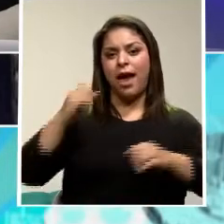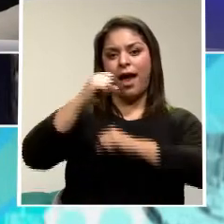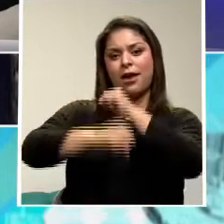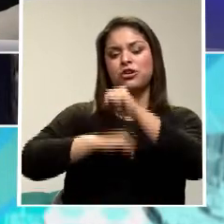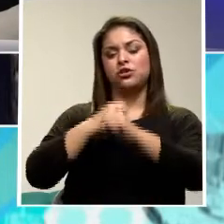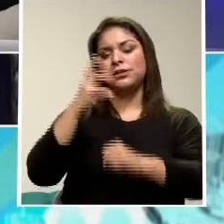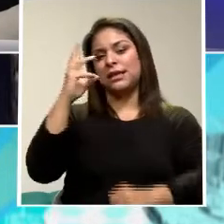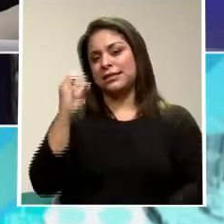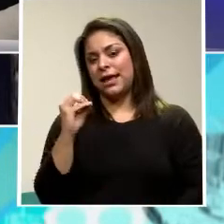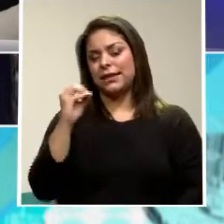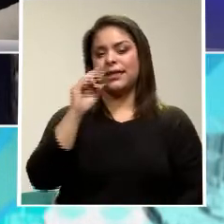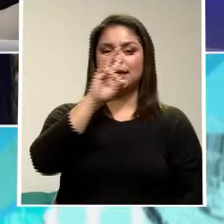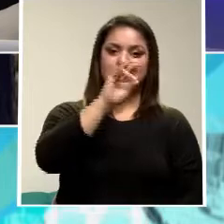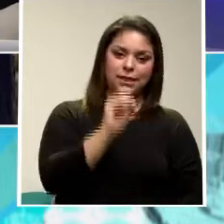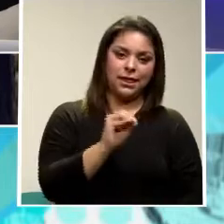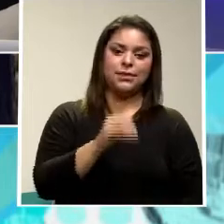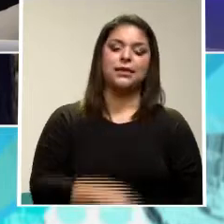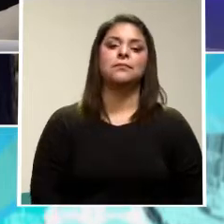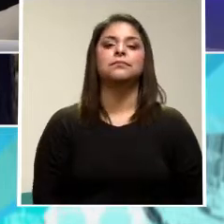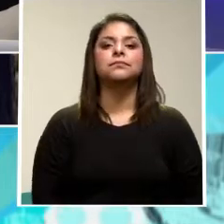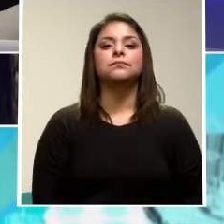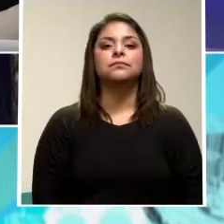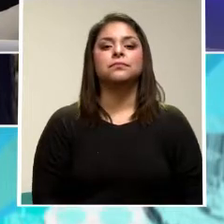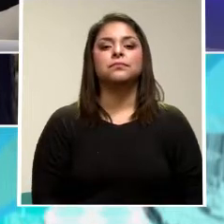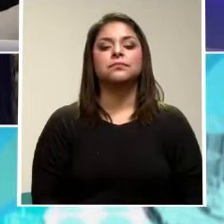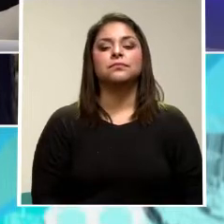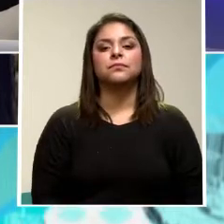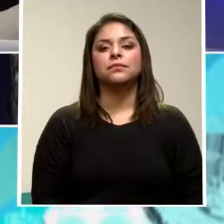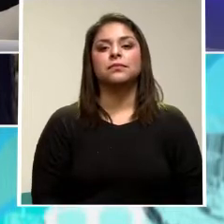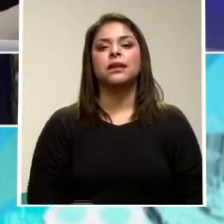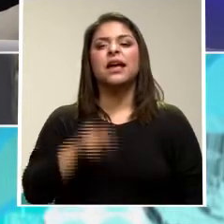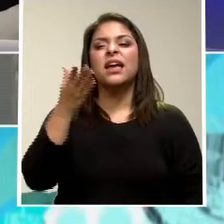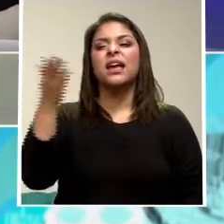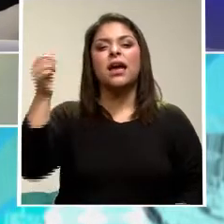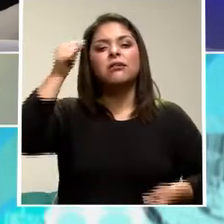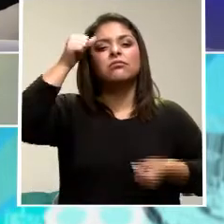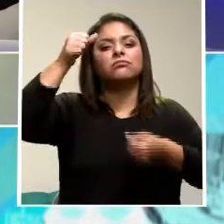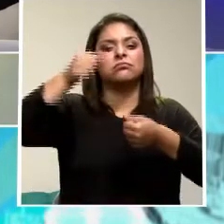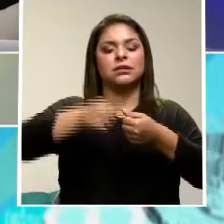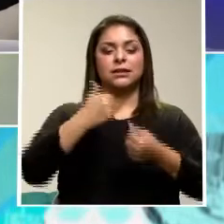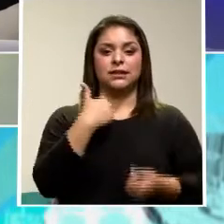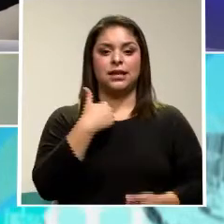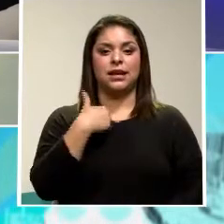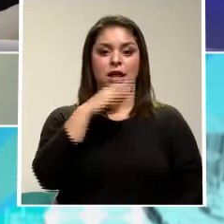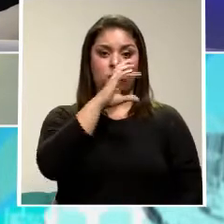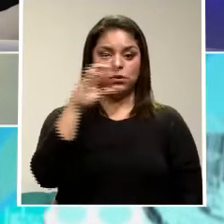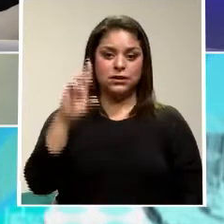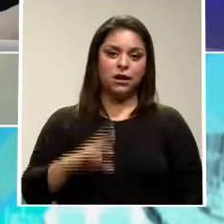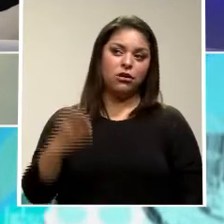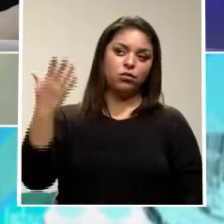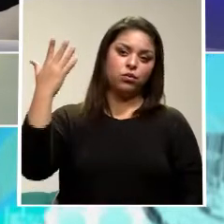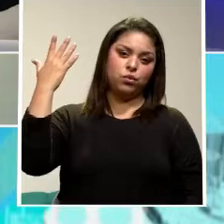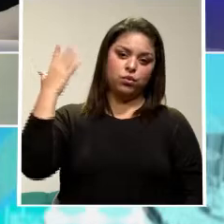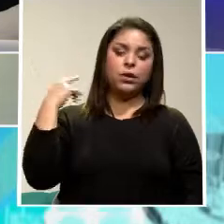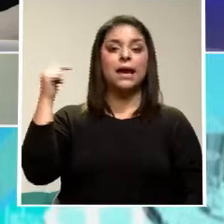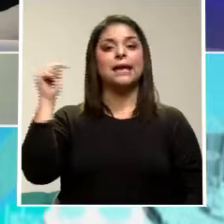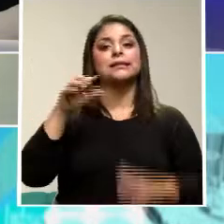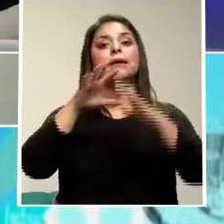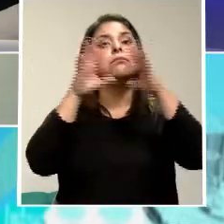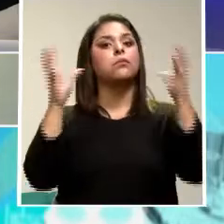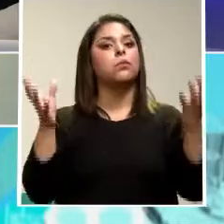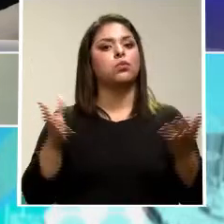y los 70s? ¿Qué olores te devuelve aquella Costa Rica y aquel mundo que era